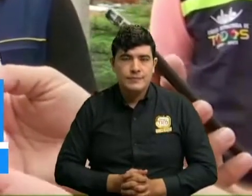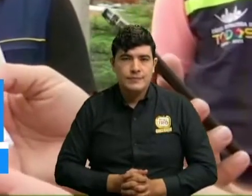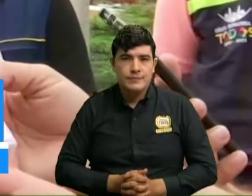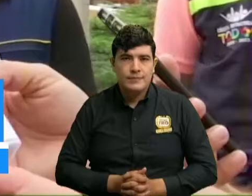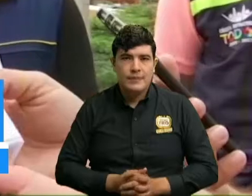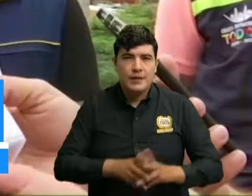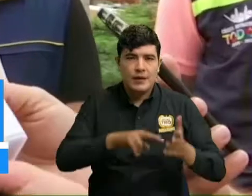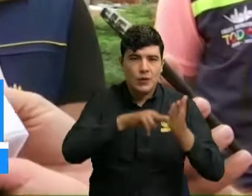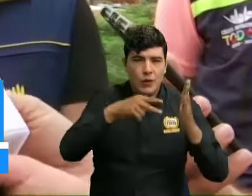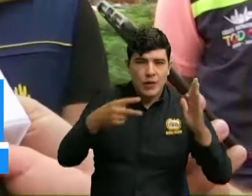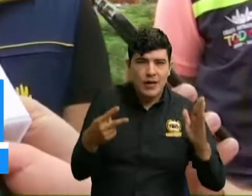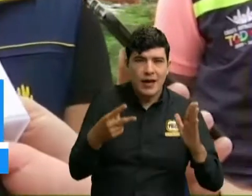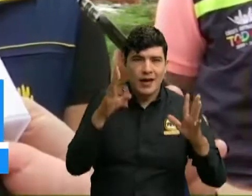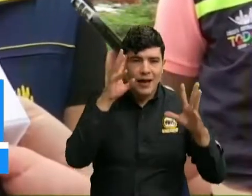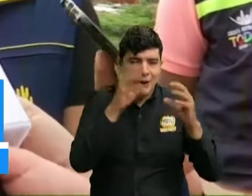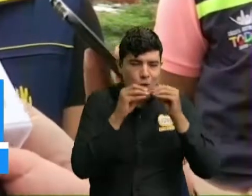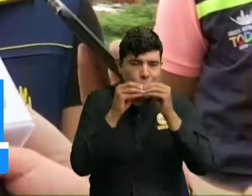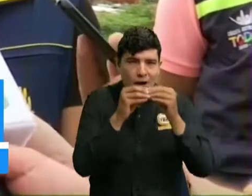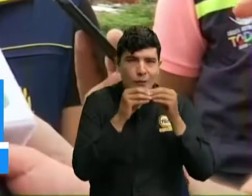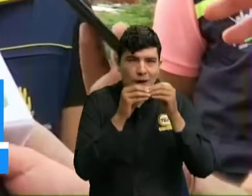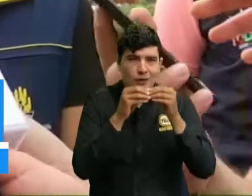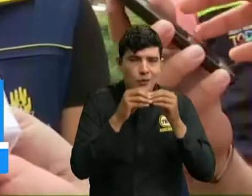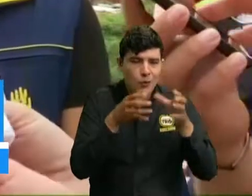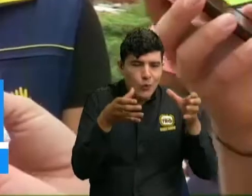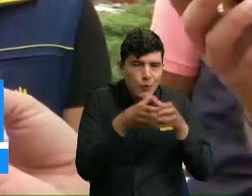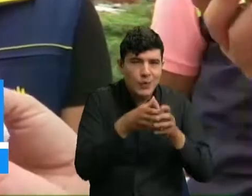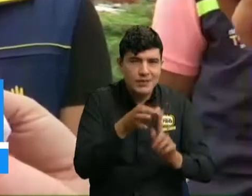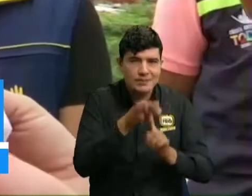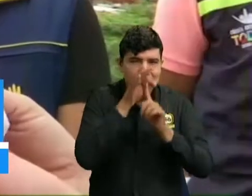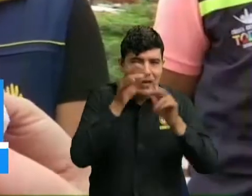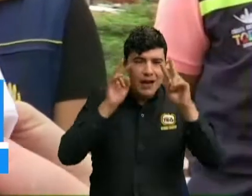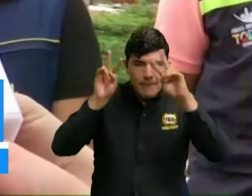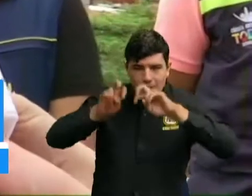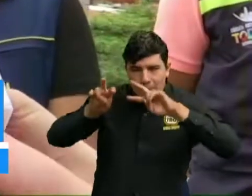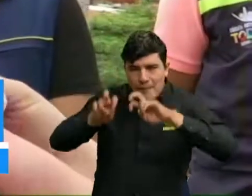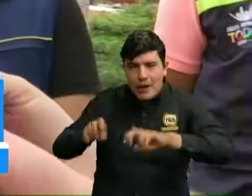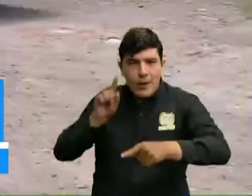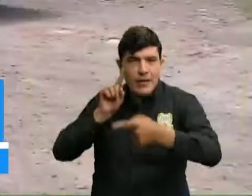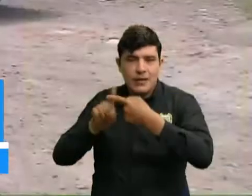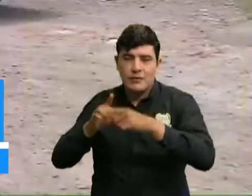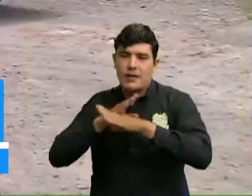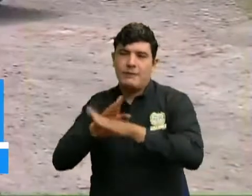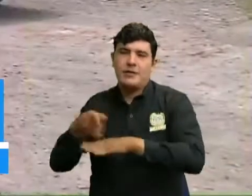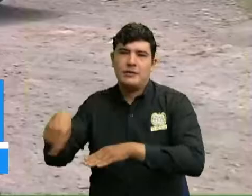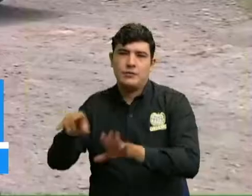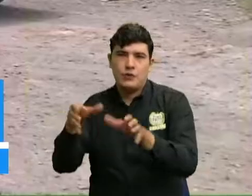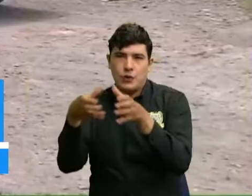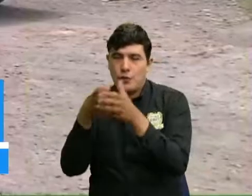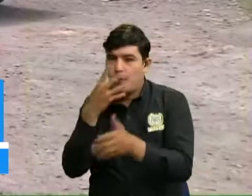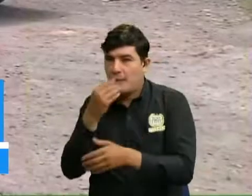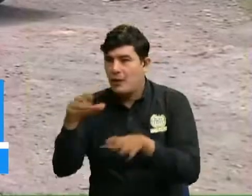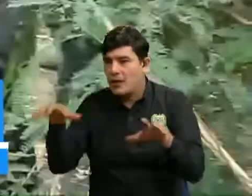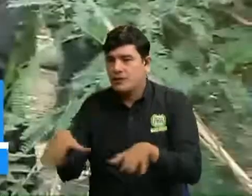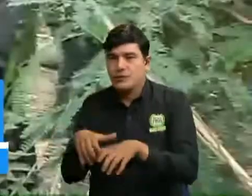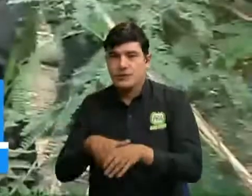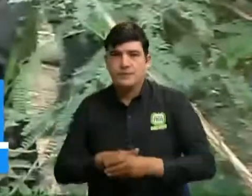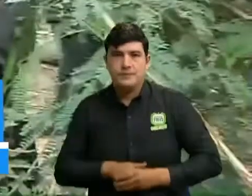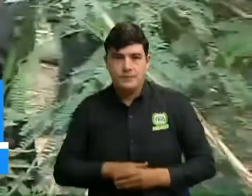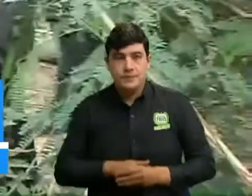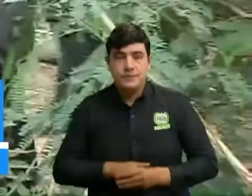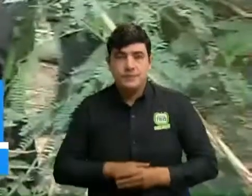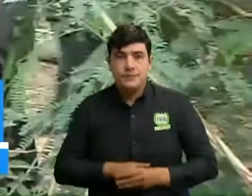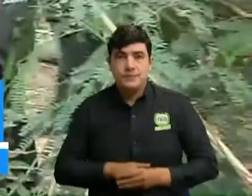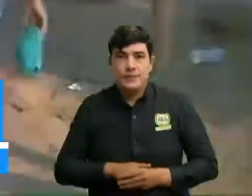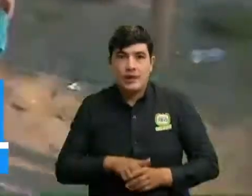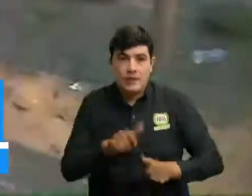que lamentablemente nos colaboran con los graves indicadores de homicidios en el área rural. Las intimidaciones encienden las alertas de quienes pasan